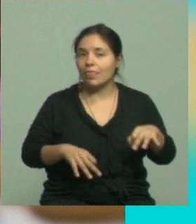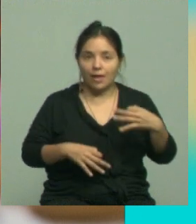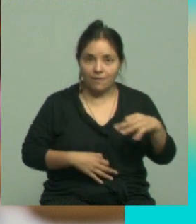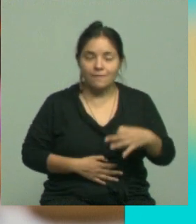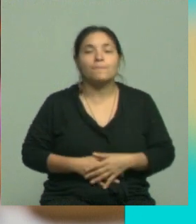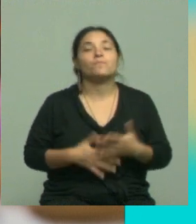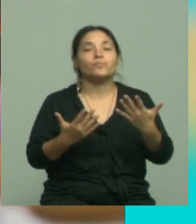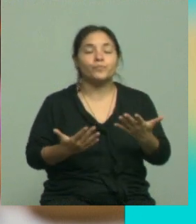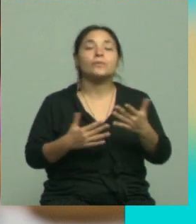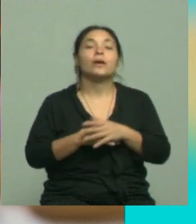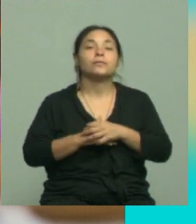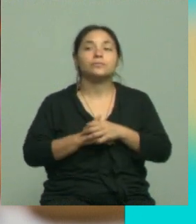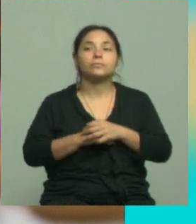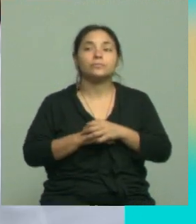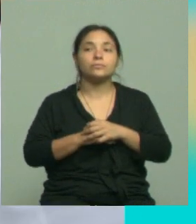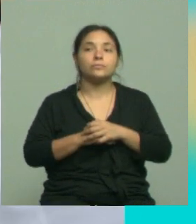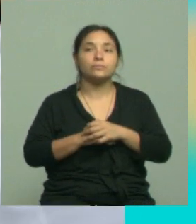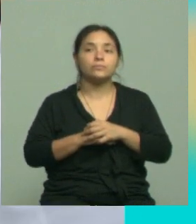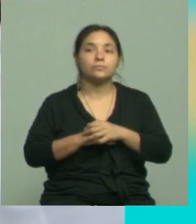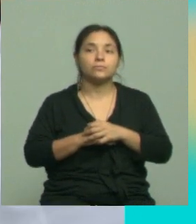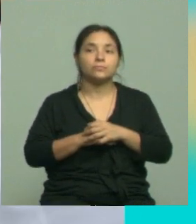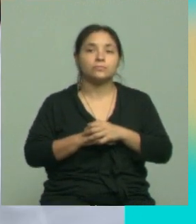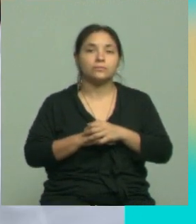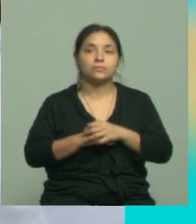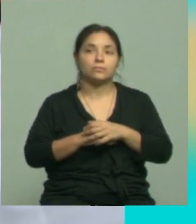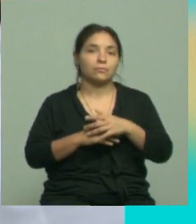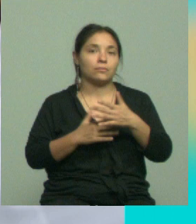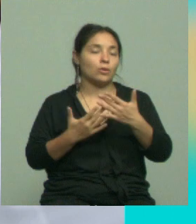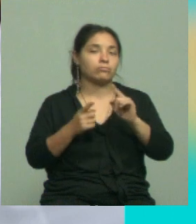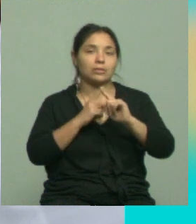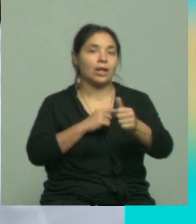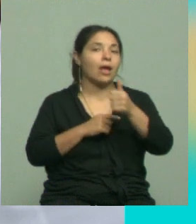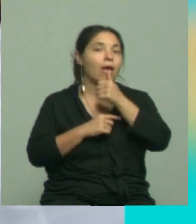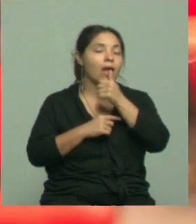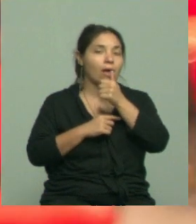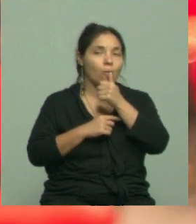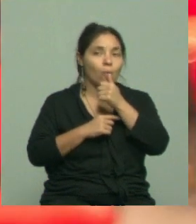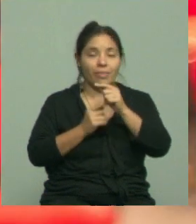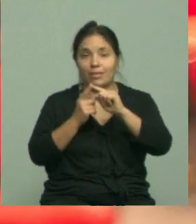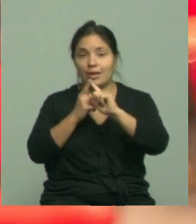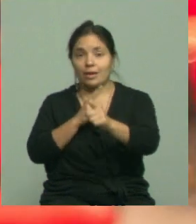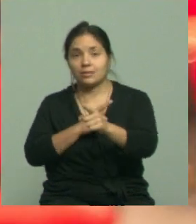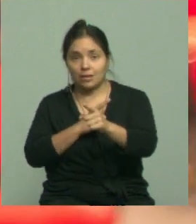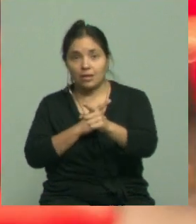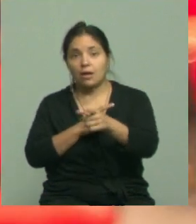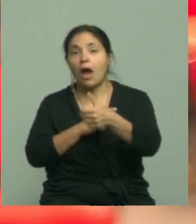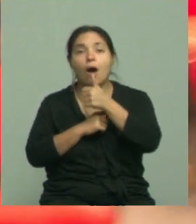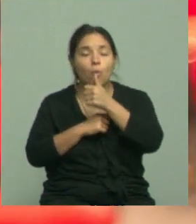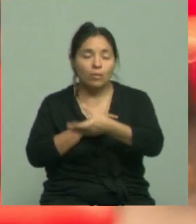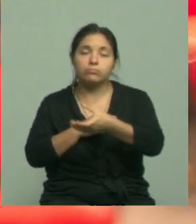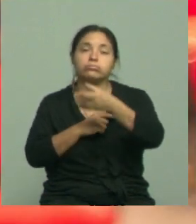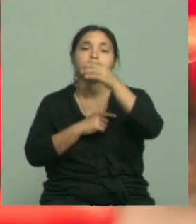nos toca en este caso hacerlo de forma indirecta o directa. Directa puede ser por medio del